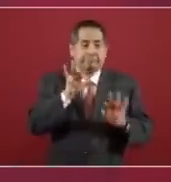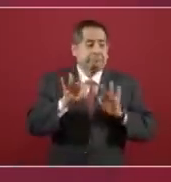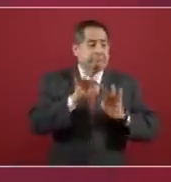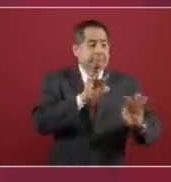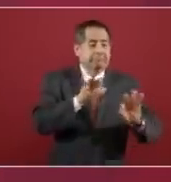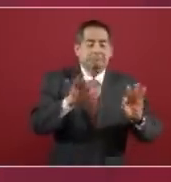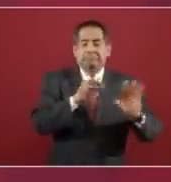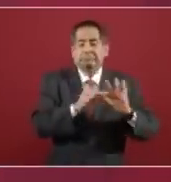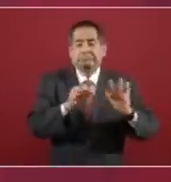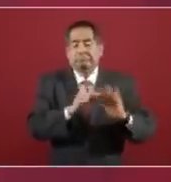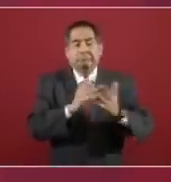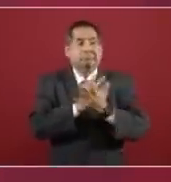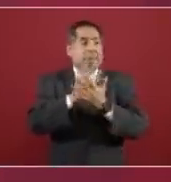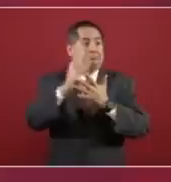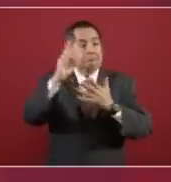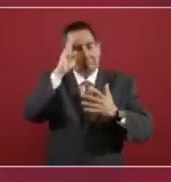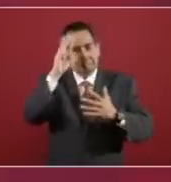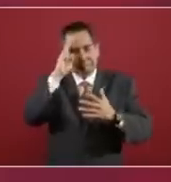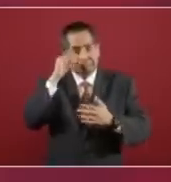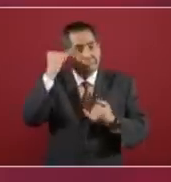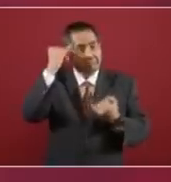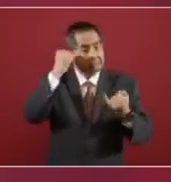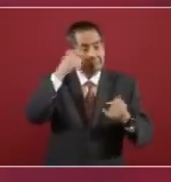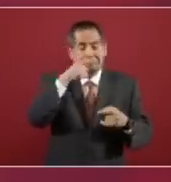es la parte ideológica